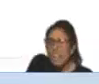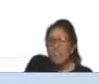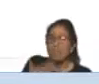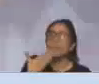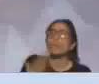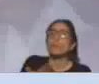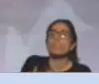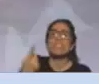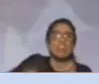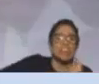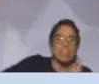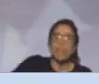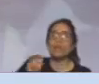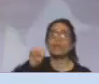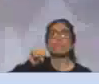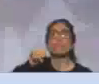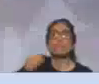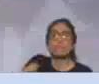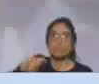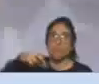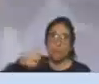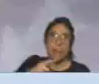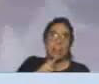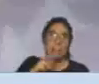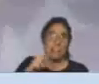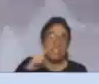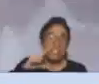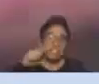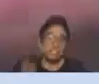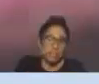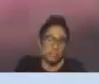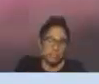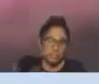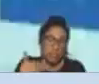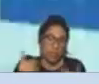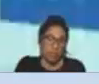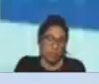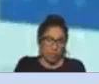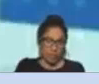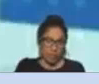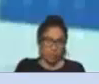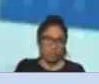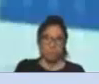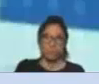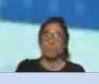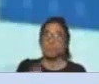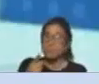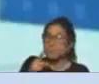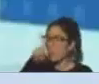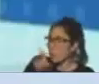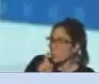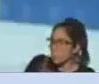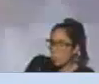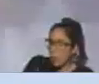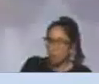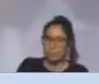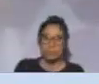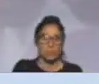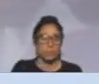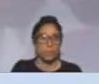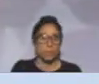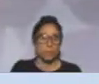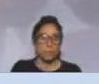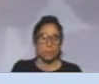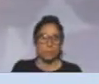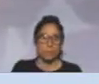llamaba? ¿Cómo se llama Patricia Bullrich? Es muy obvio, pero está así puesta la pregunta. ¿Cómo se llama Patricia Bullrich? Así es. Y por